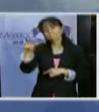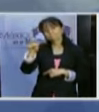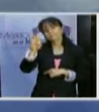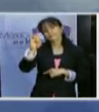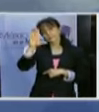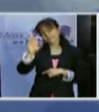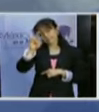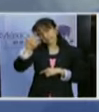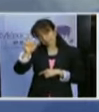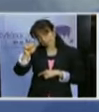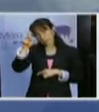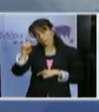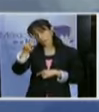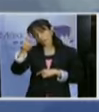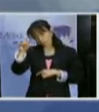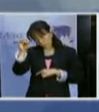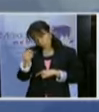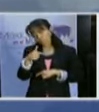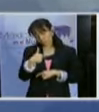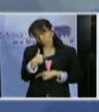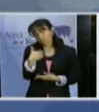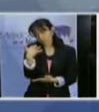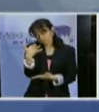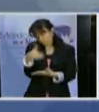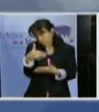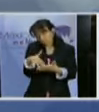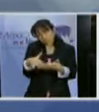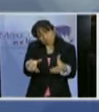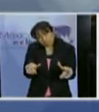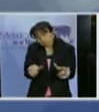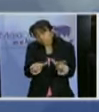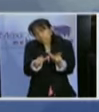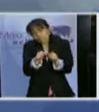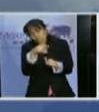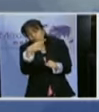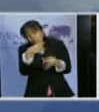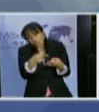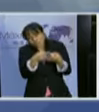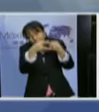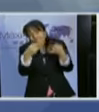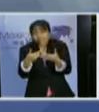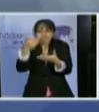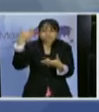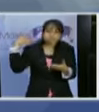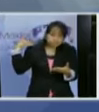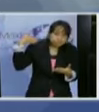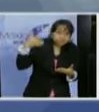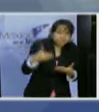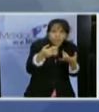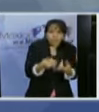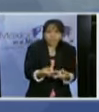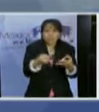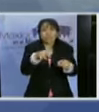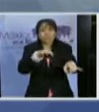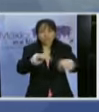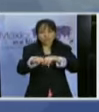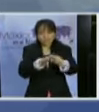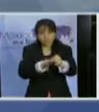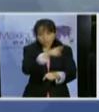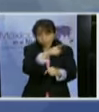Becerra Pozos. Leeré también una breve semblanza, estoy segura, Laura, de todo estoy segura que es muy breve. Ella